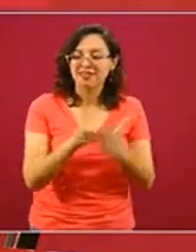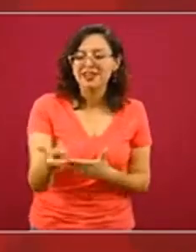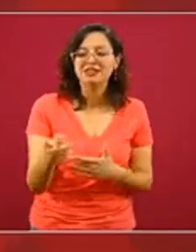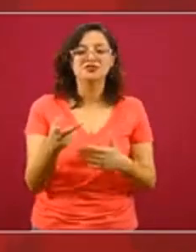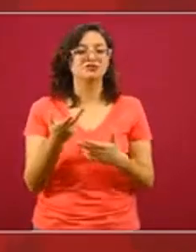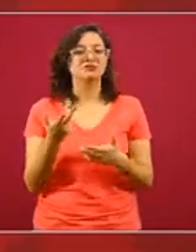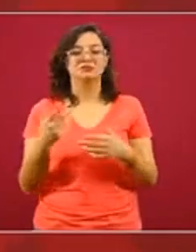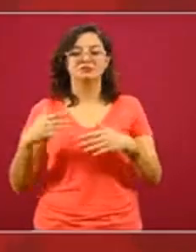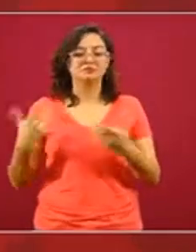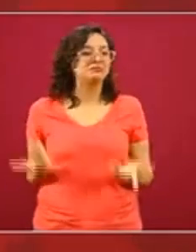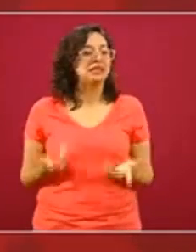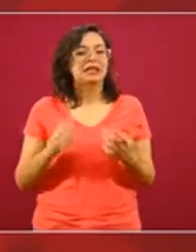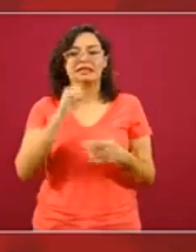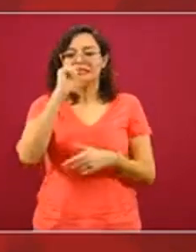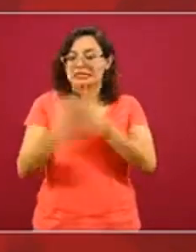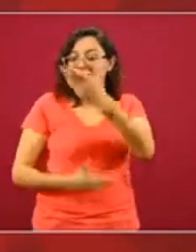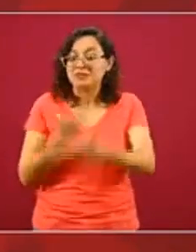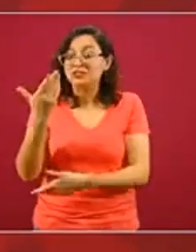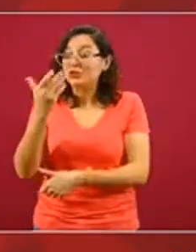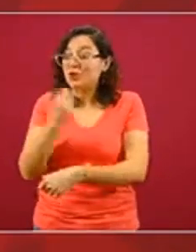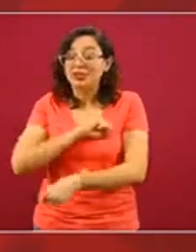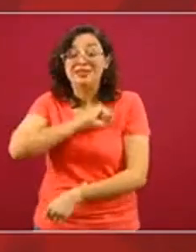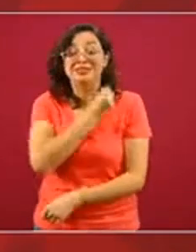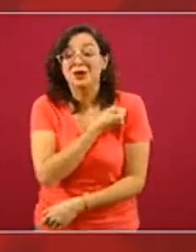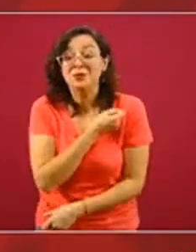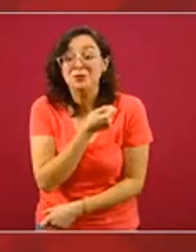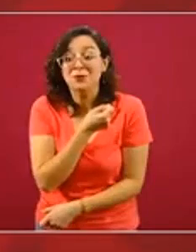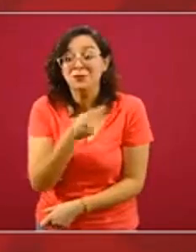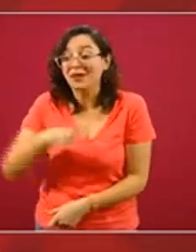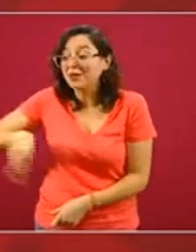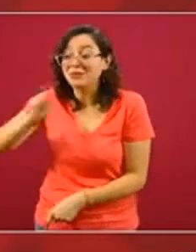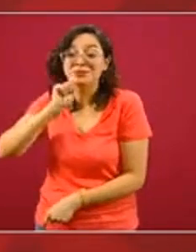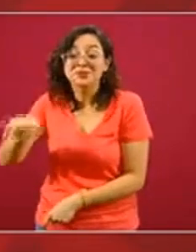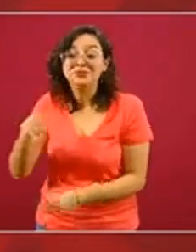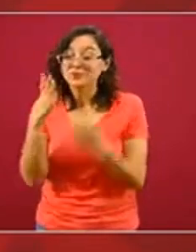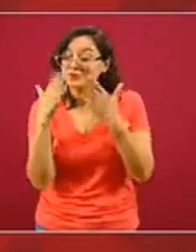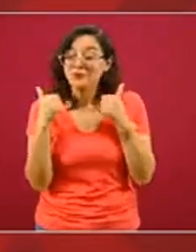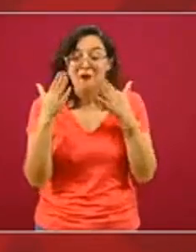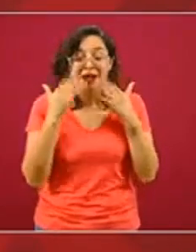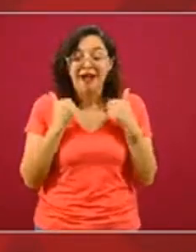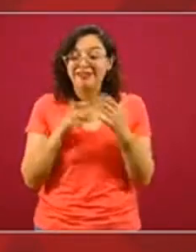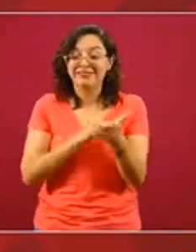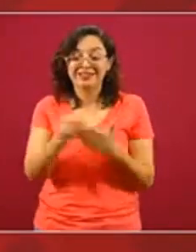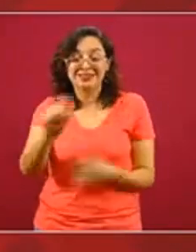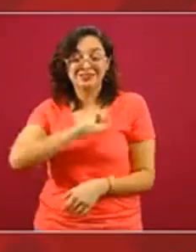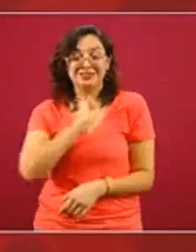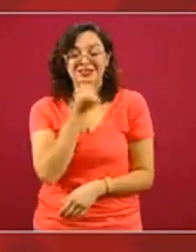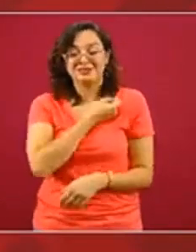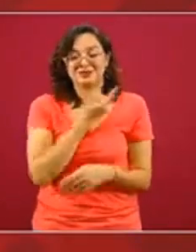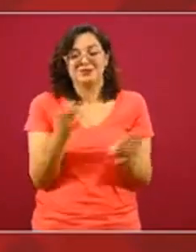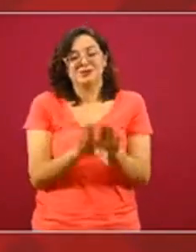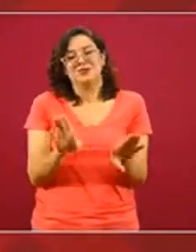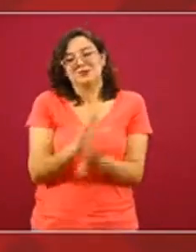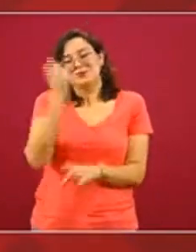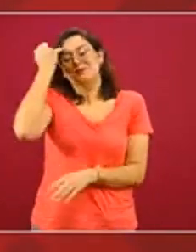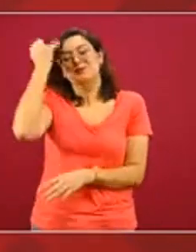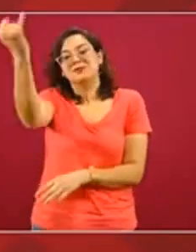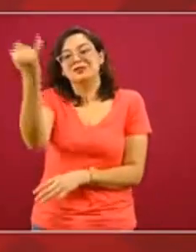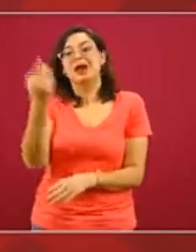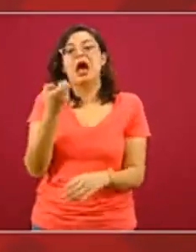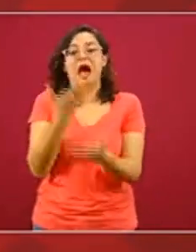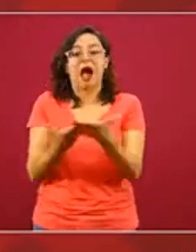antigüedad, sin servicios de salud para los trabajadores de la salud. Imagínense ustedes esto. Entonces, hoy tenemos el propósito